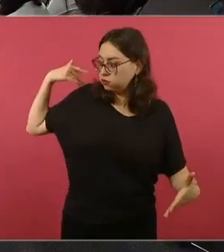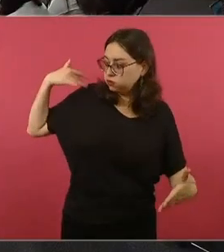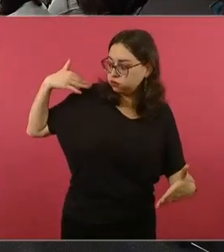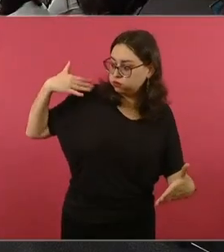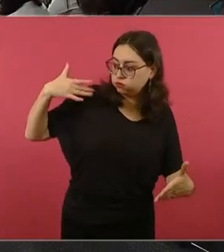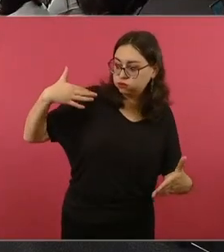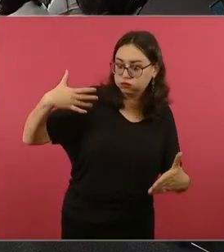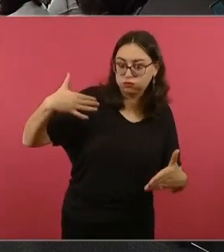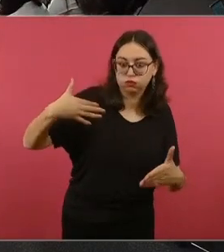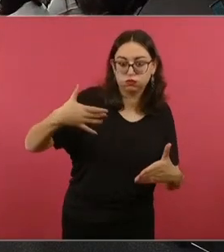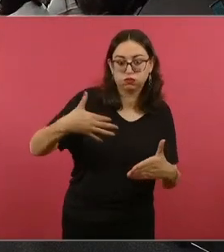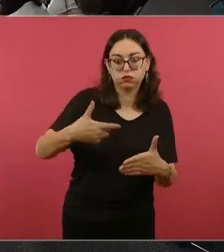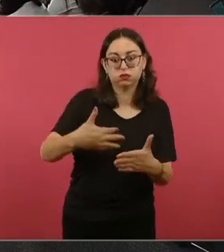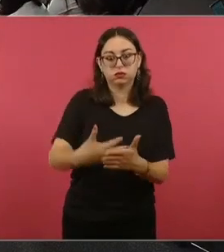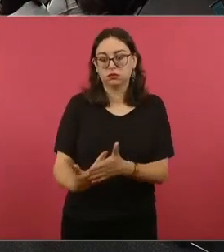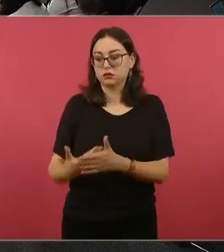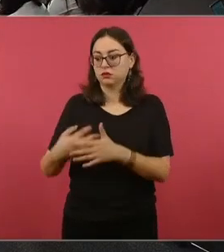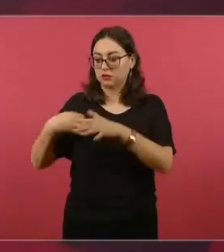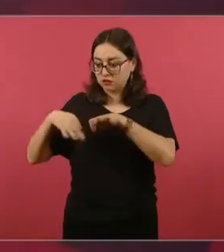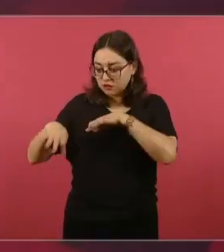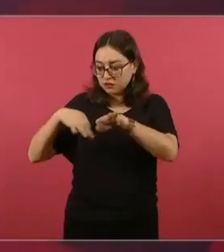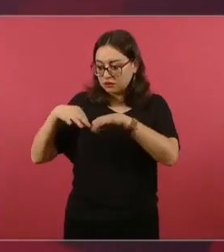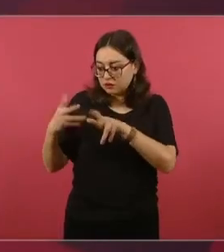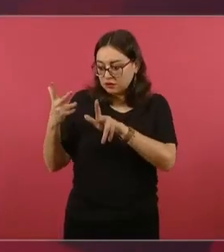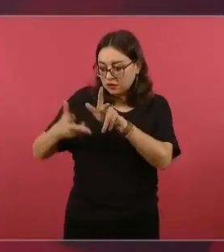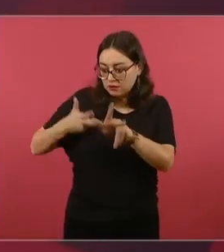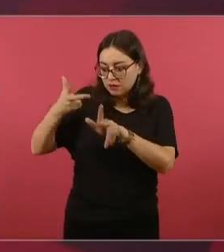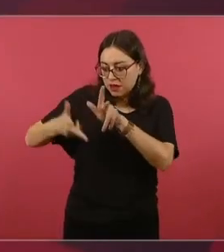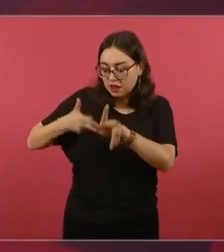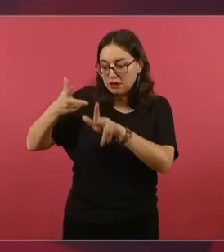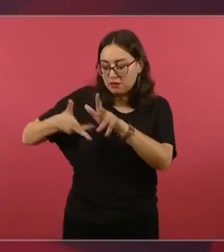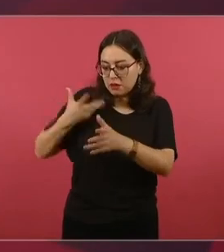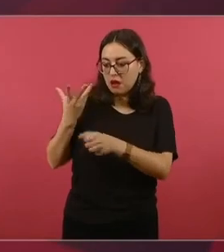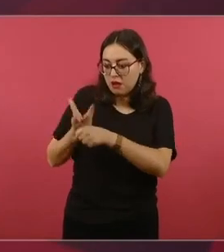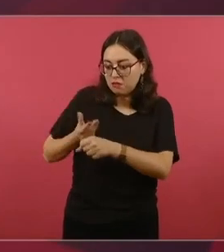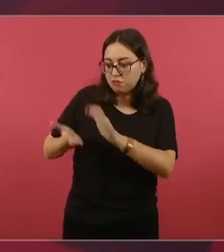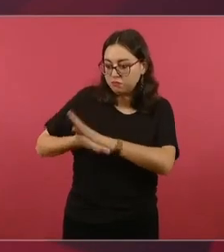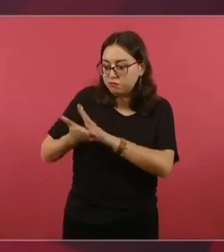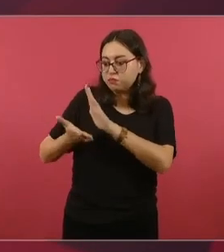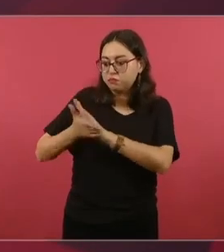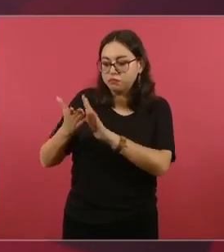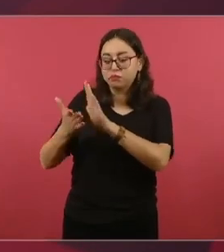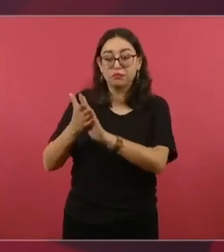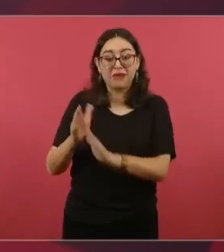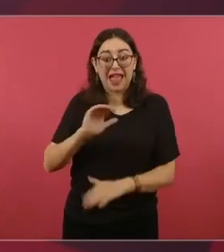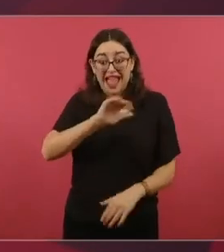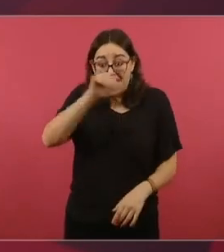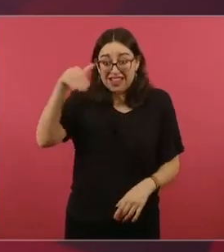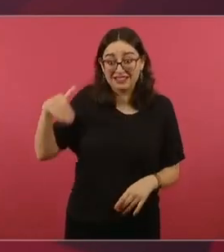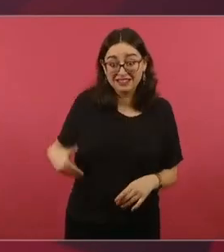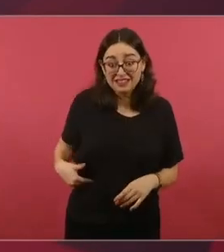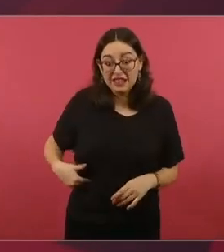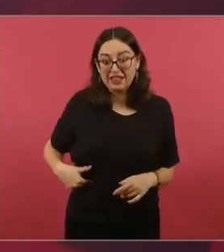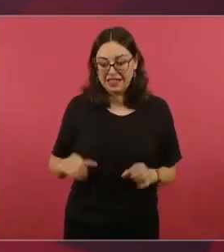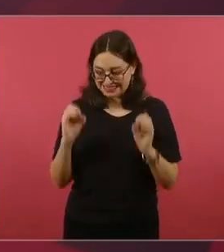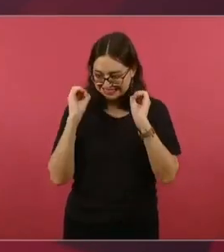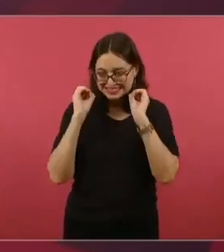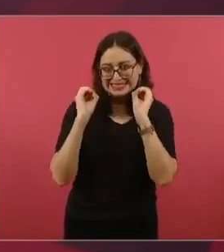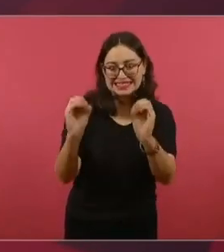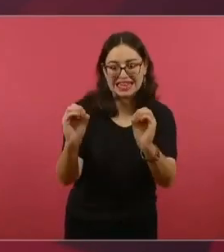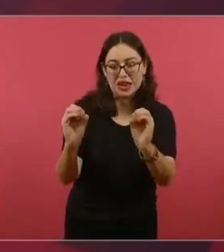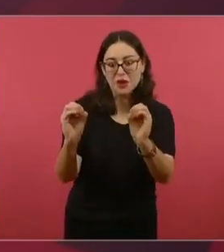meses, creo que años, sin accidente, sin un accidente. Eso debe